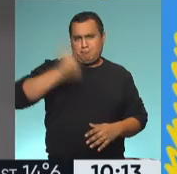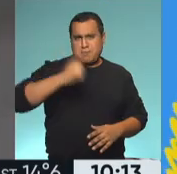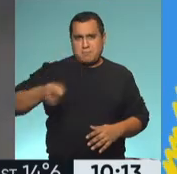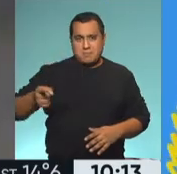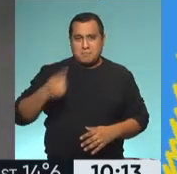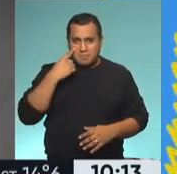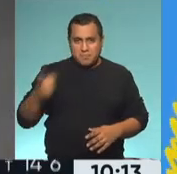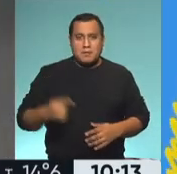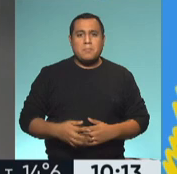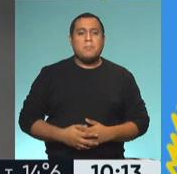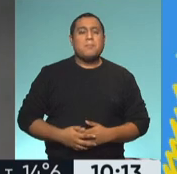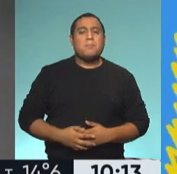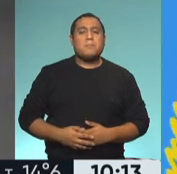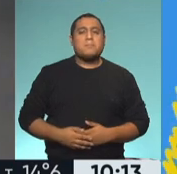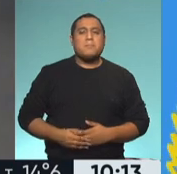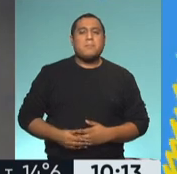A verlo.